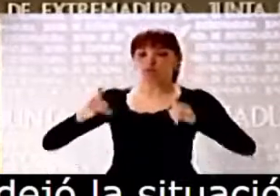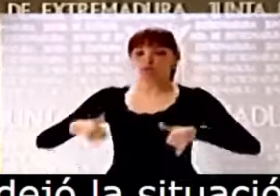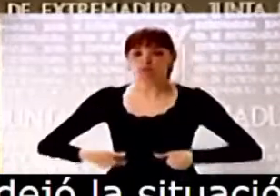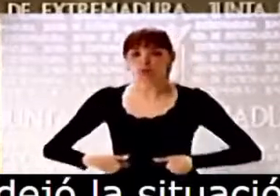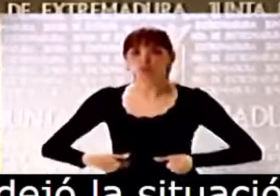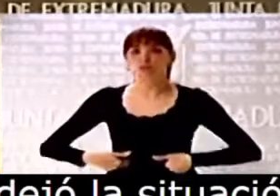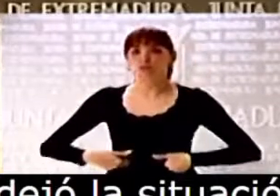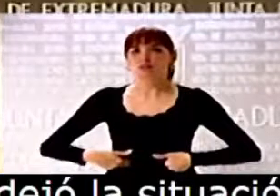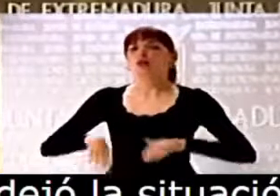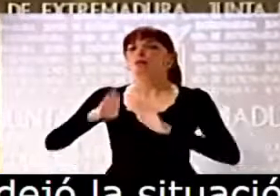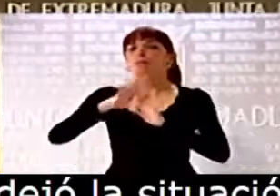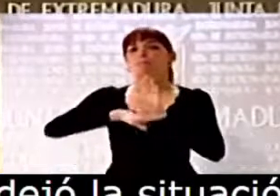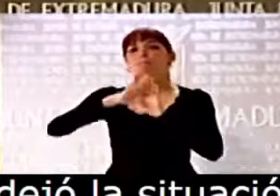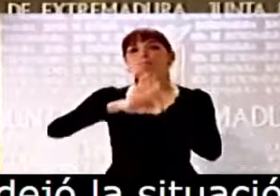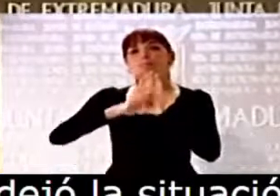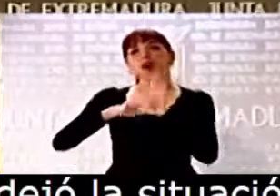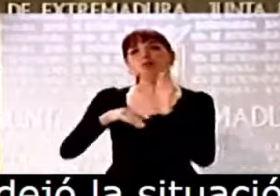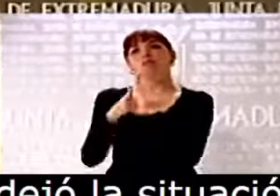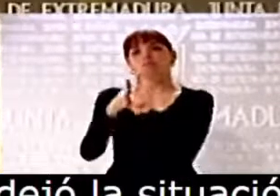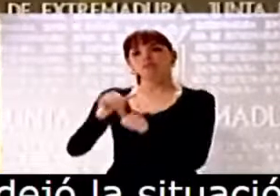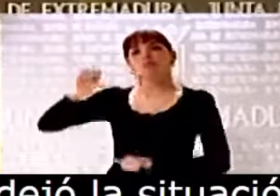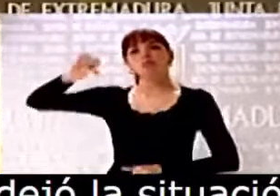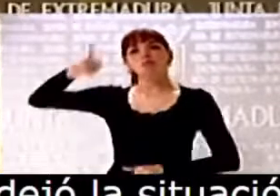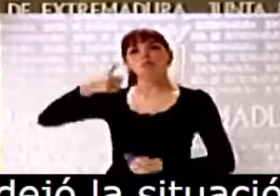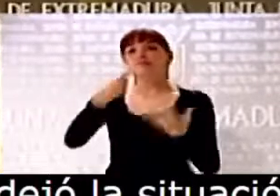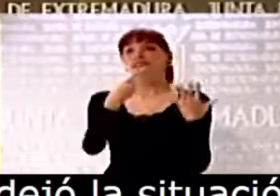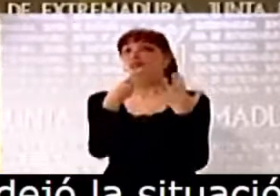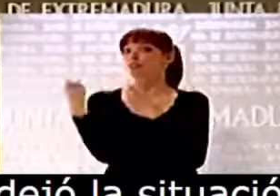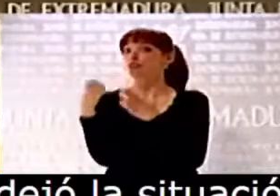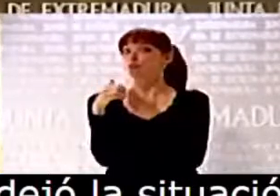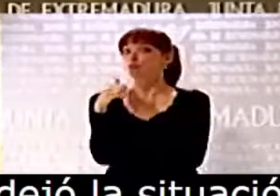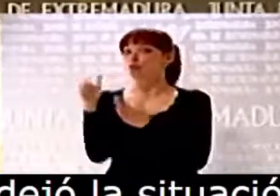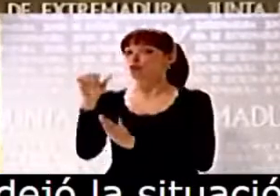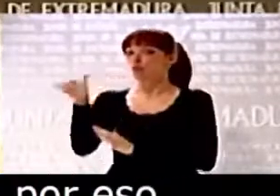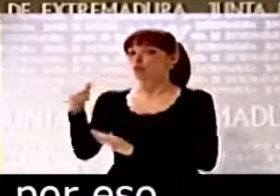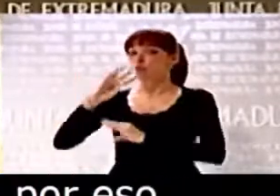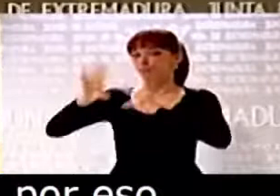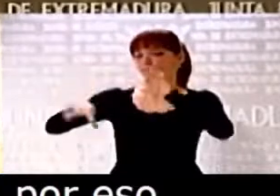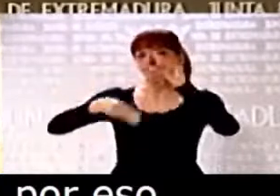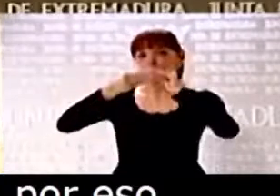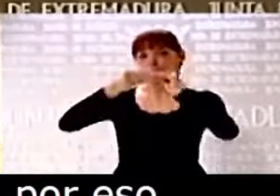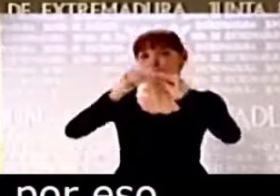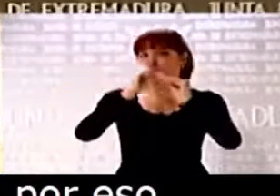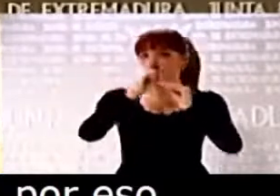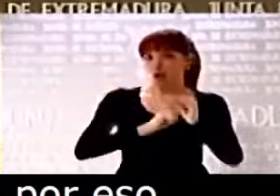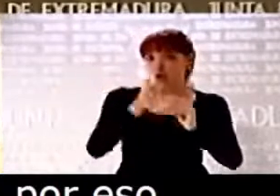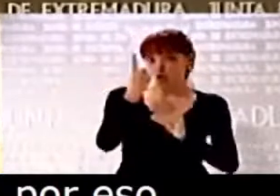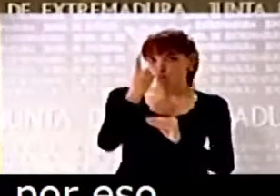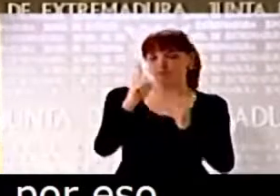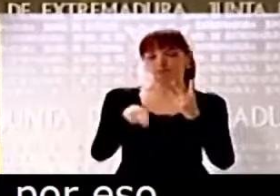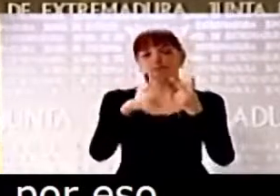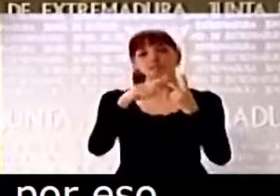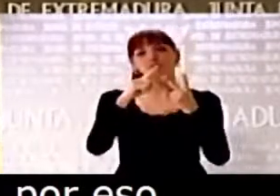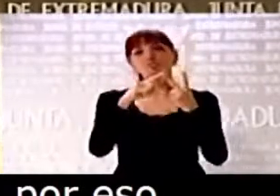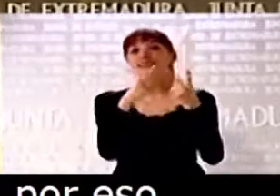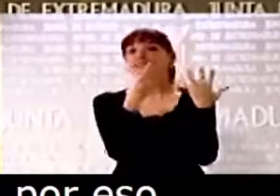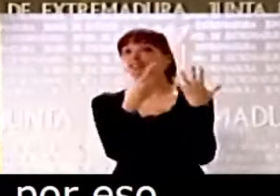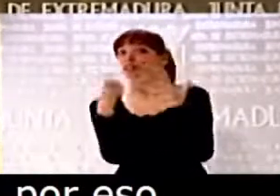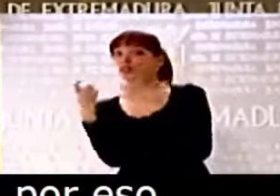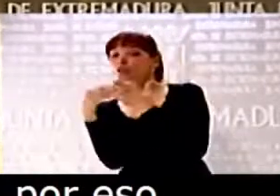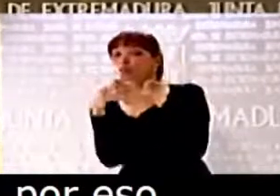choque en dependencia que incluía 600 millones de euros adicionales el primer año, 600 millones de